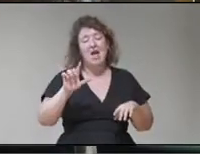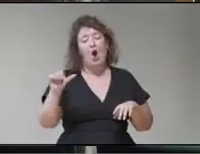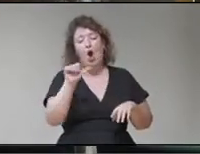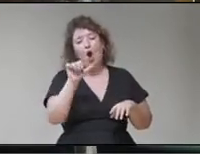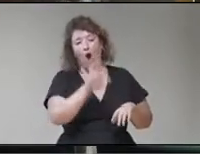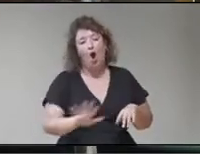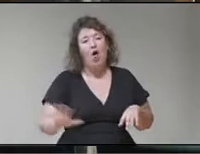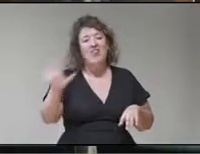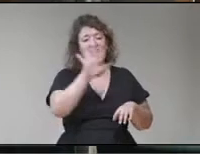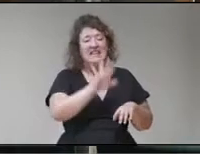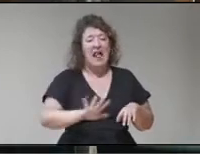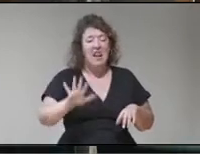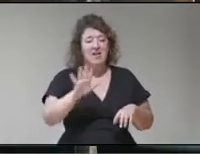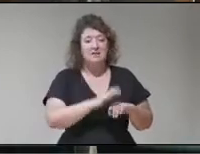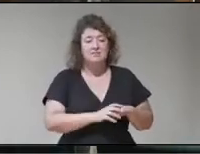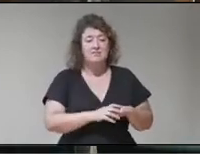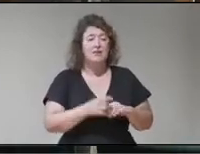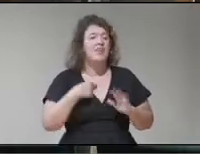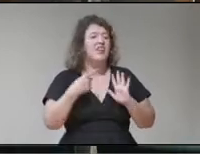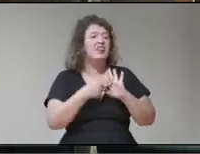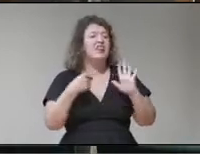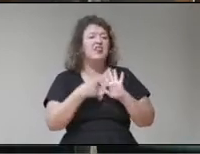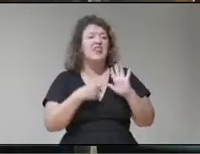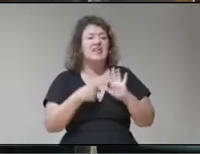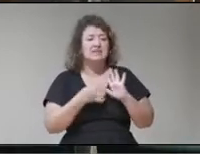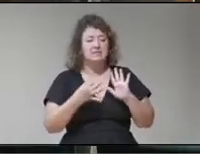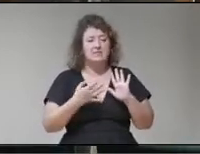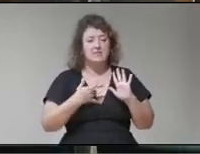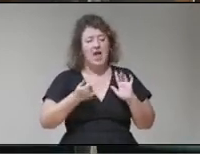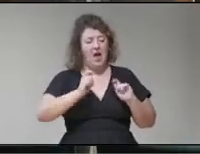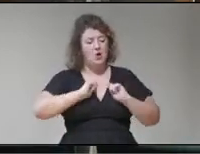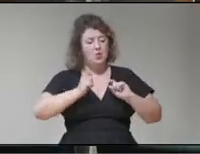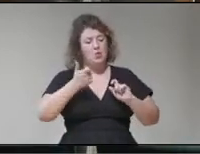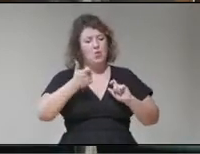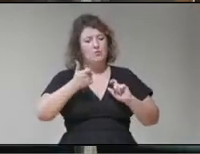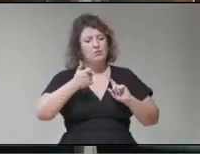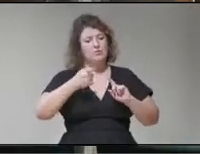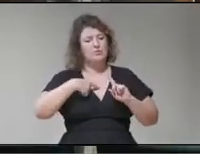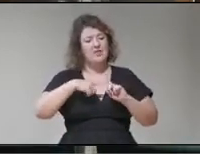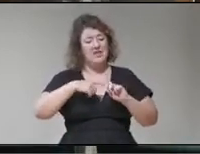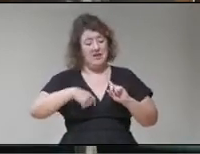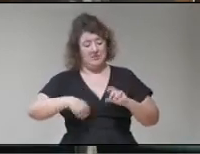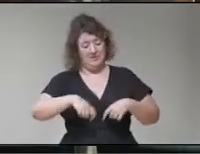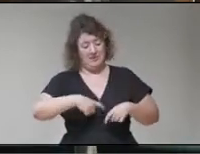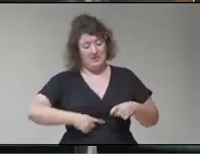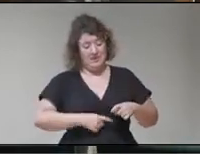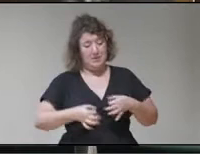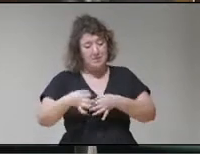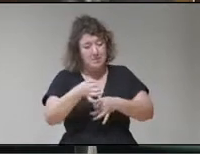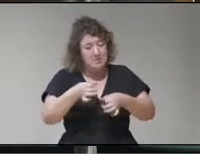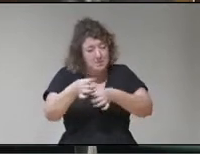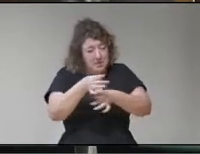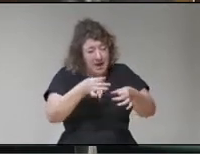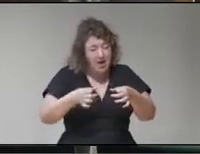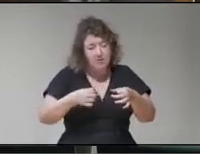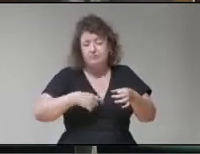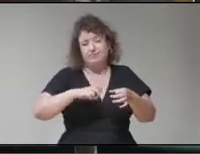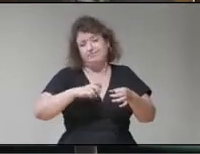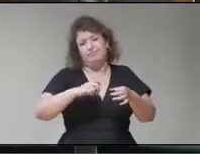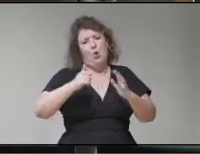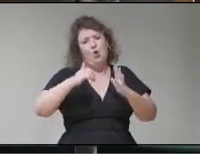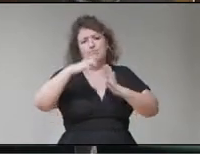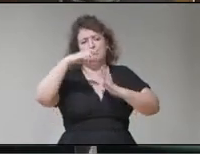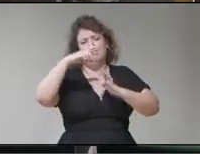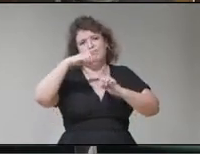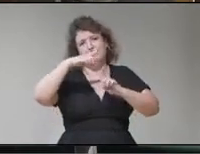pues resulta que la dieta que tenemos provoca una disminución de la diversidad microbiana y un cambio también